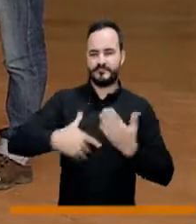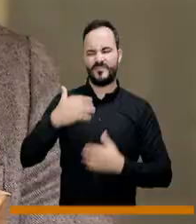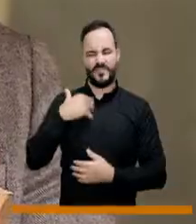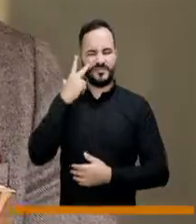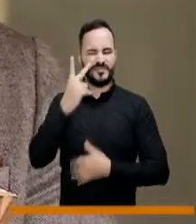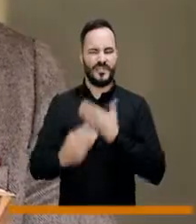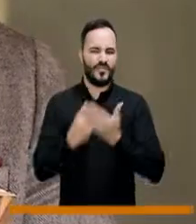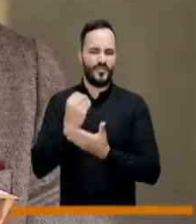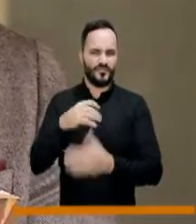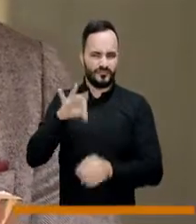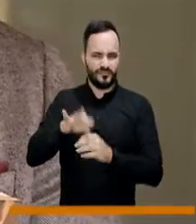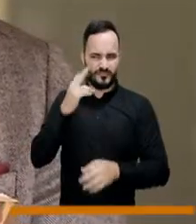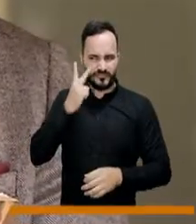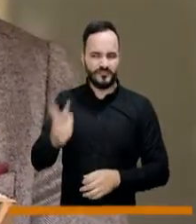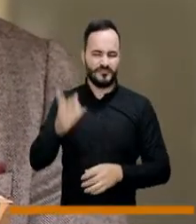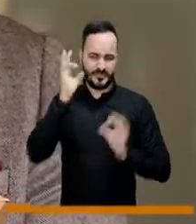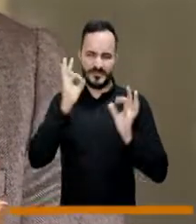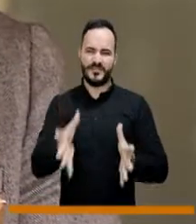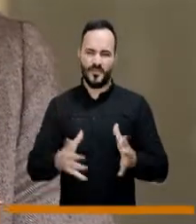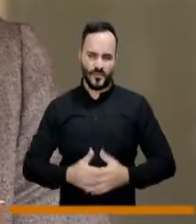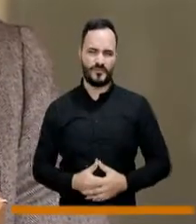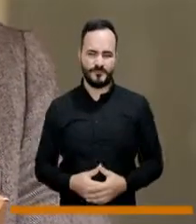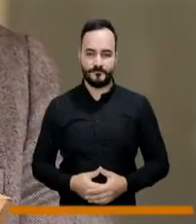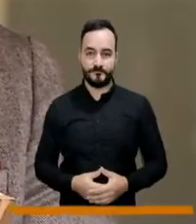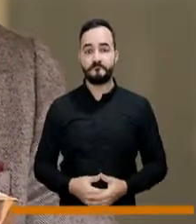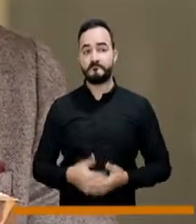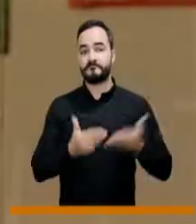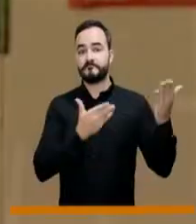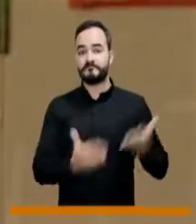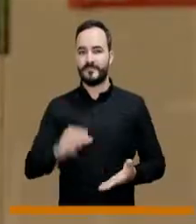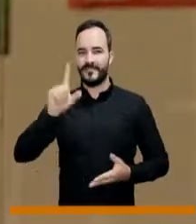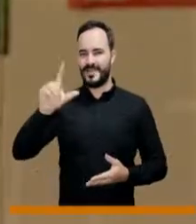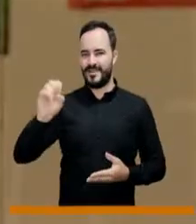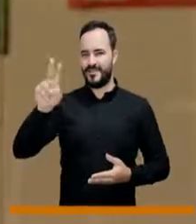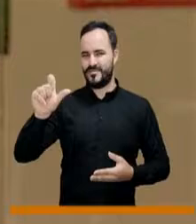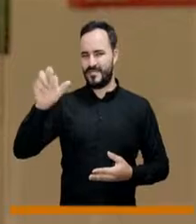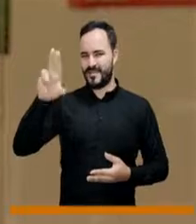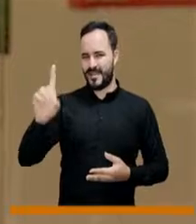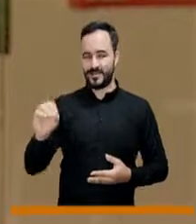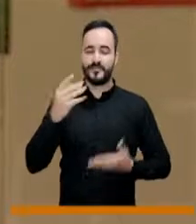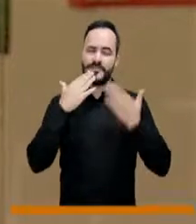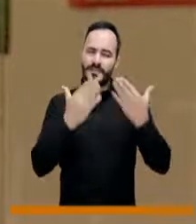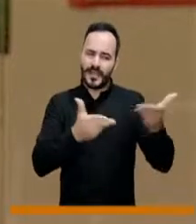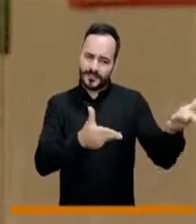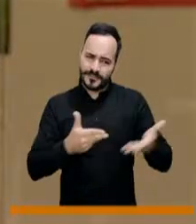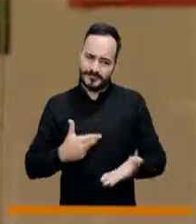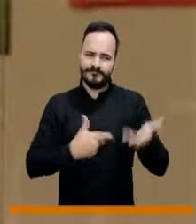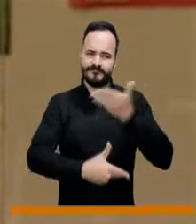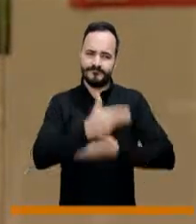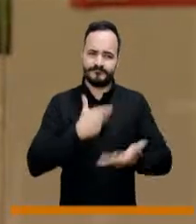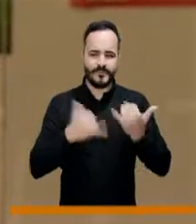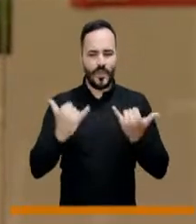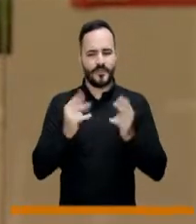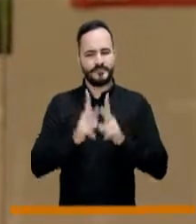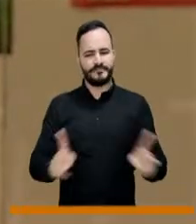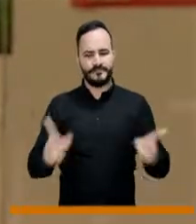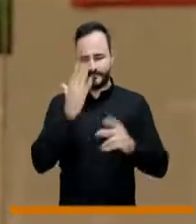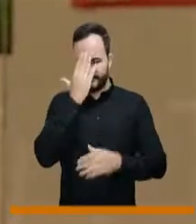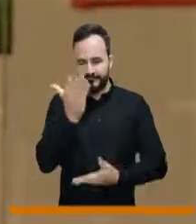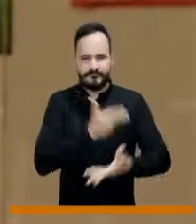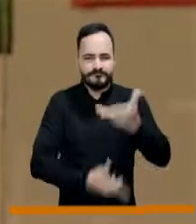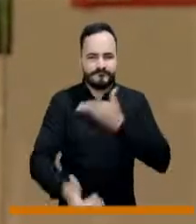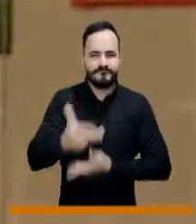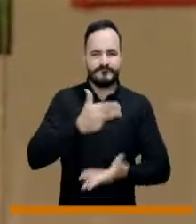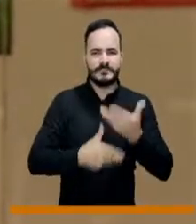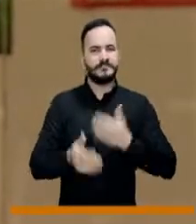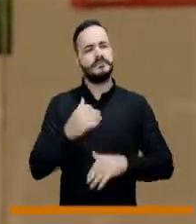las urnas, y más importante que en las urnas, en la vida cotidiana de la sociedad. Leonardo, bienvenido a este espacio De Frente a la Gente,